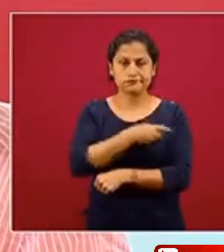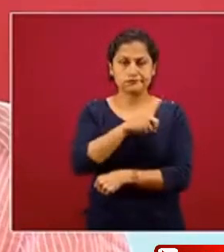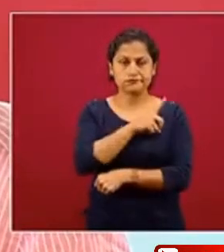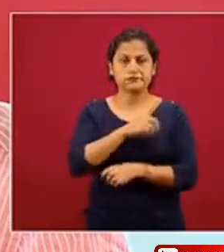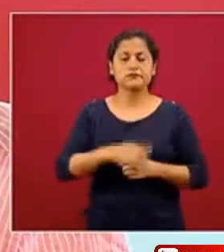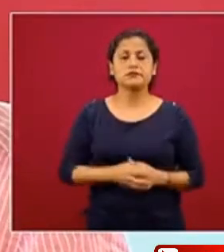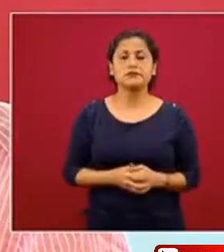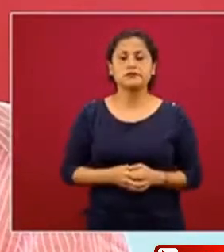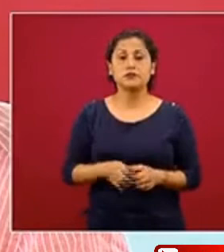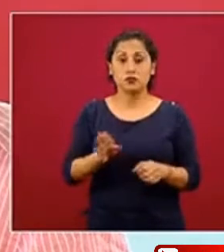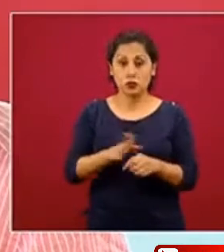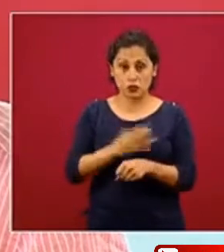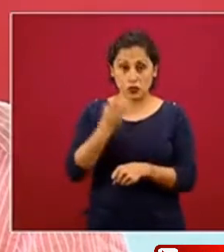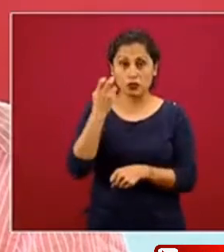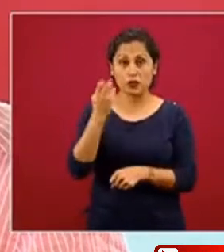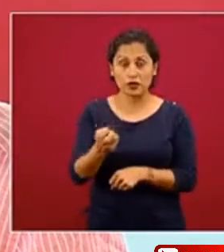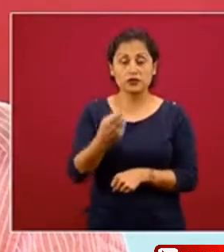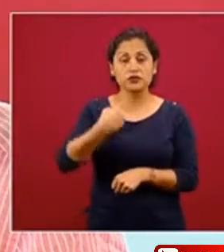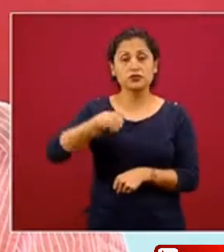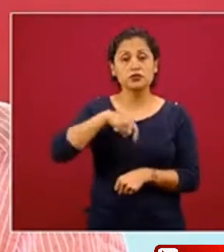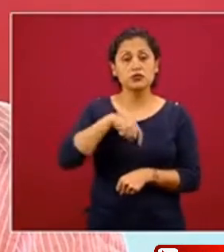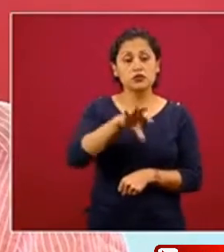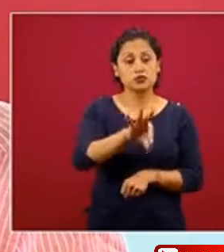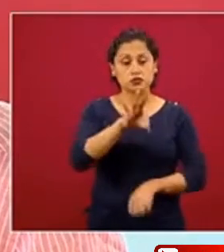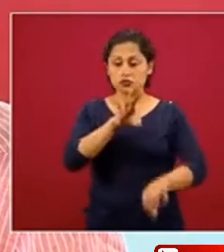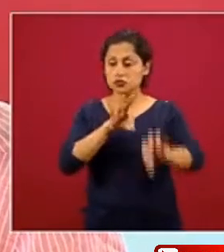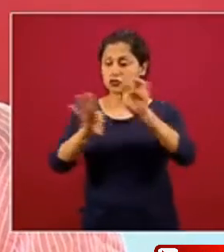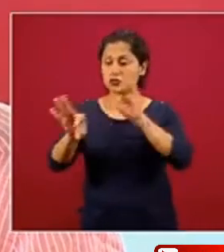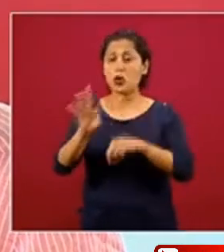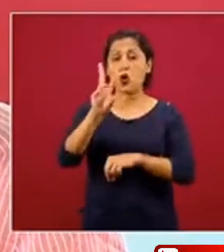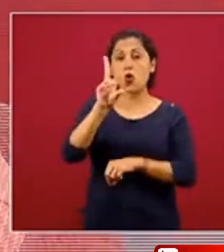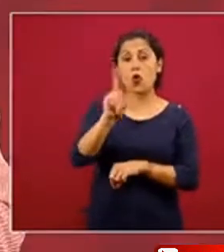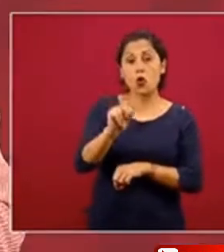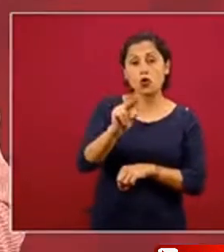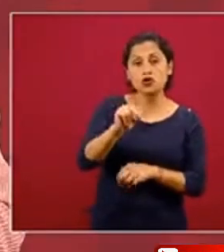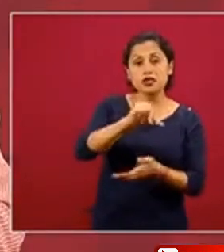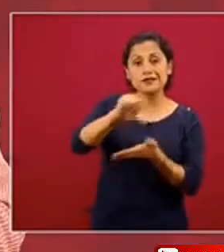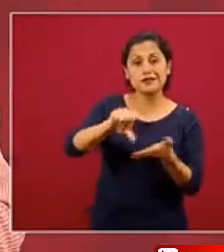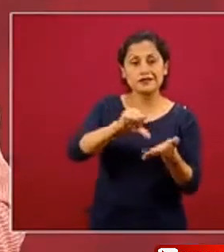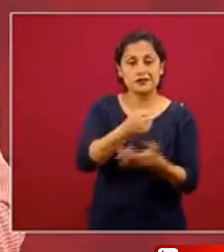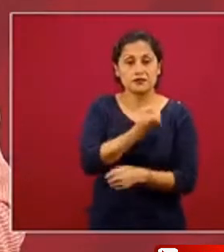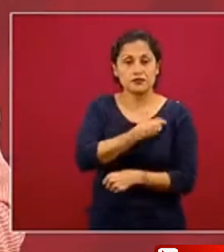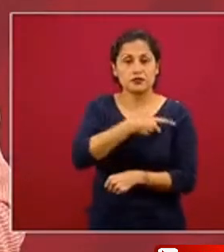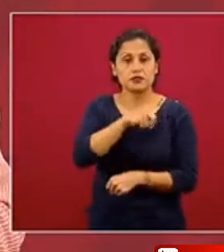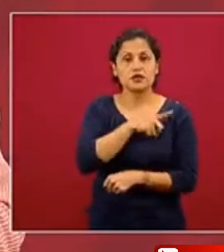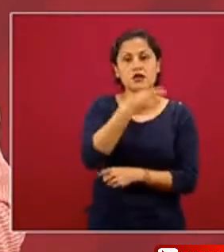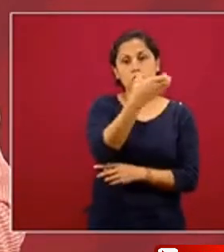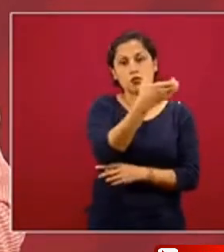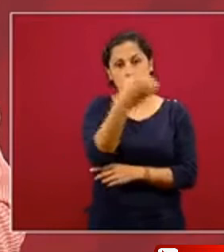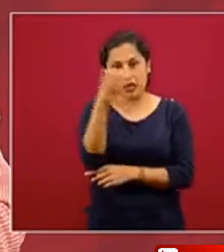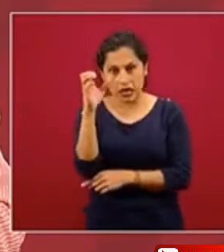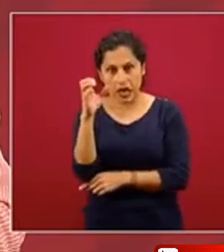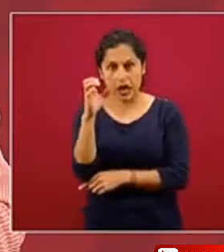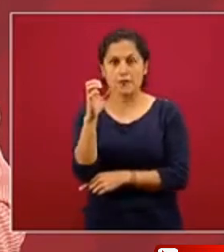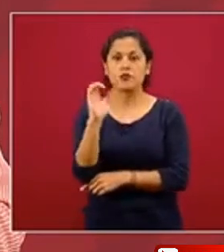seleccionaron los 80 unidades médicas rurales, los hospitales de IMSS Bienestar,